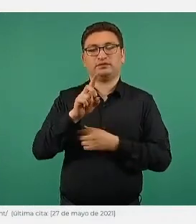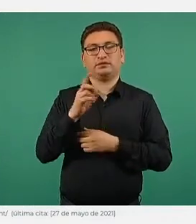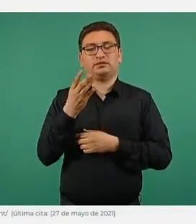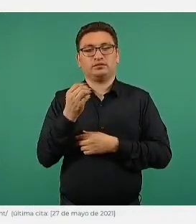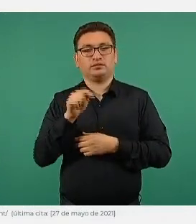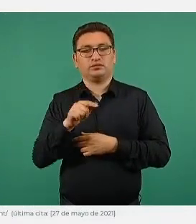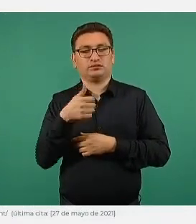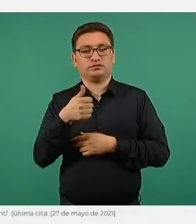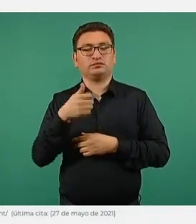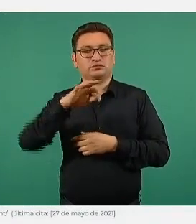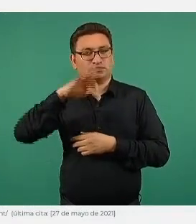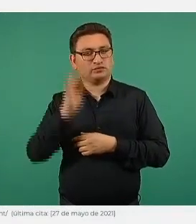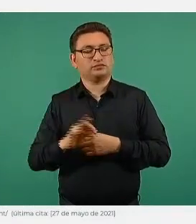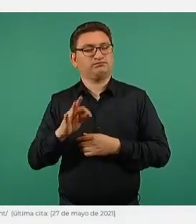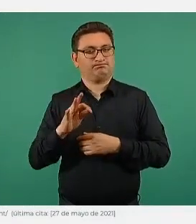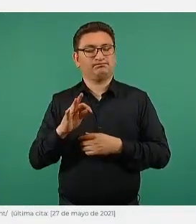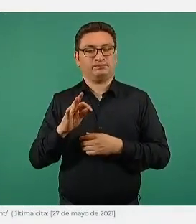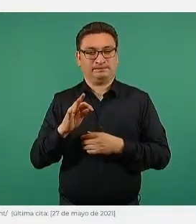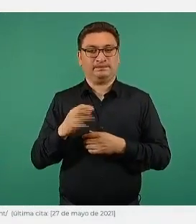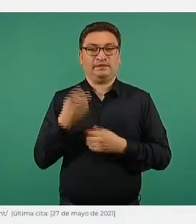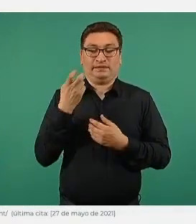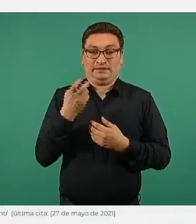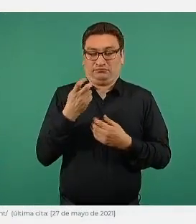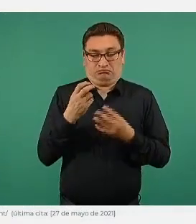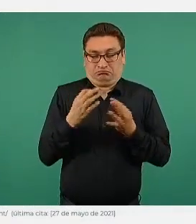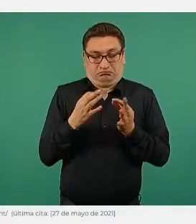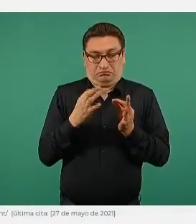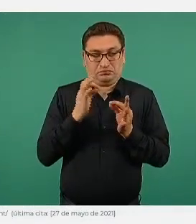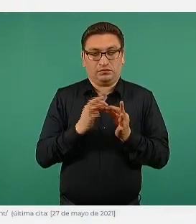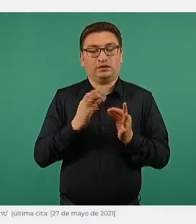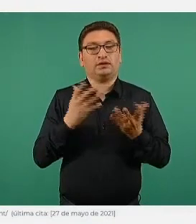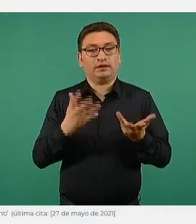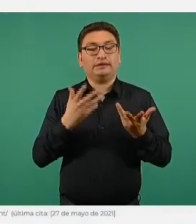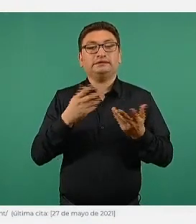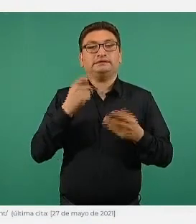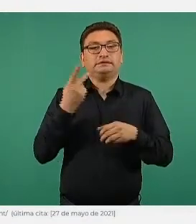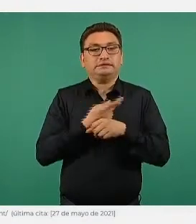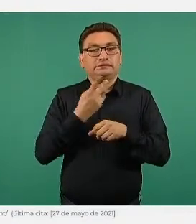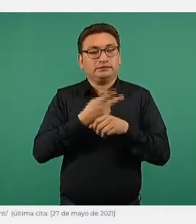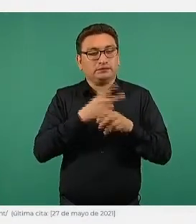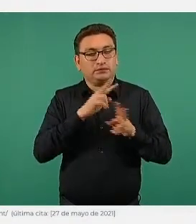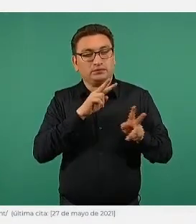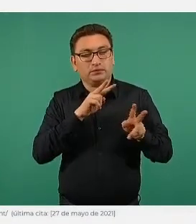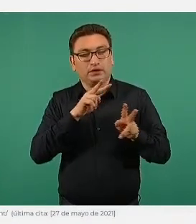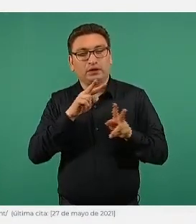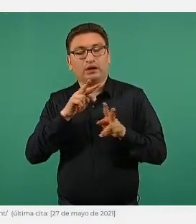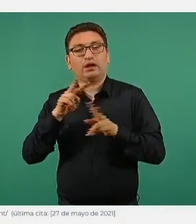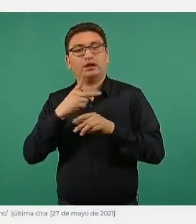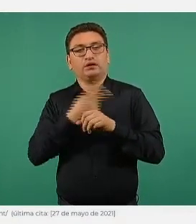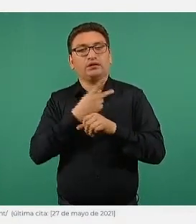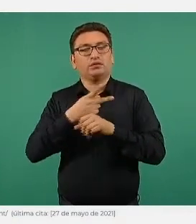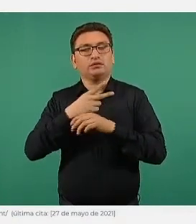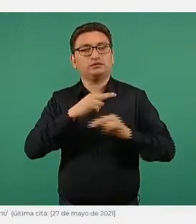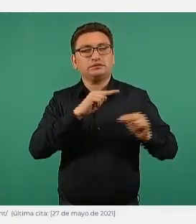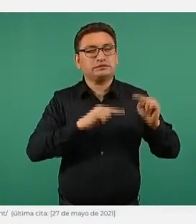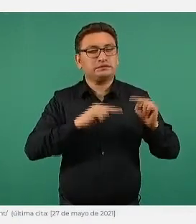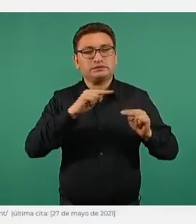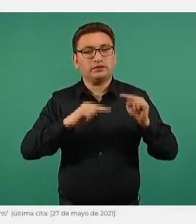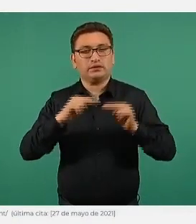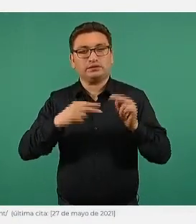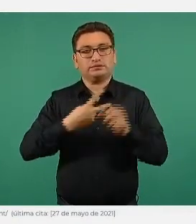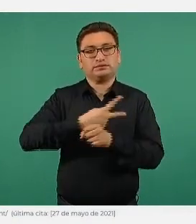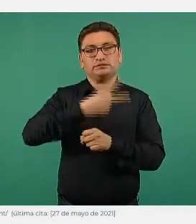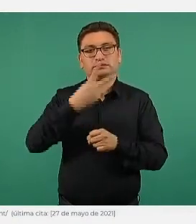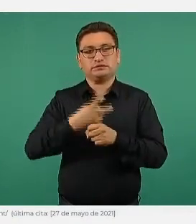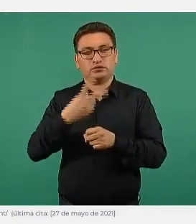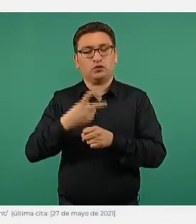39.6% para ser exactos, y esto generalmente ha tenido un comportamiento en donde la segunda región